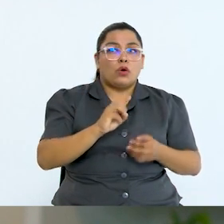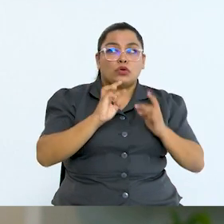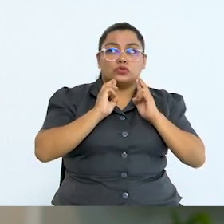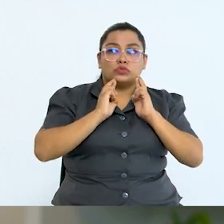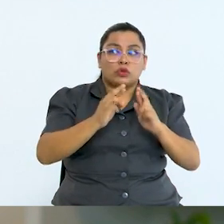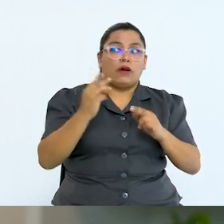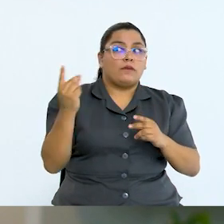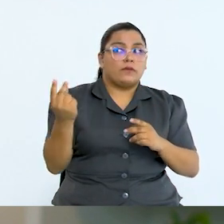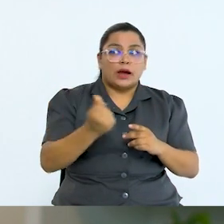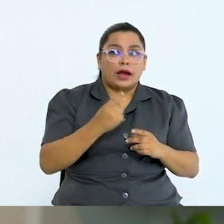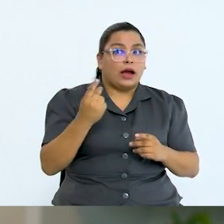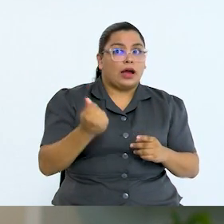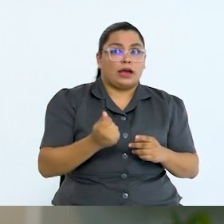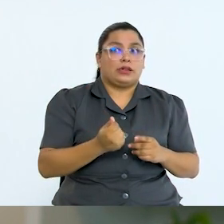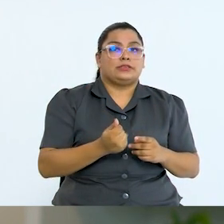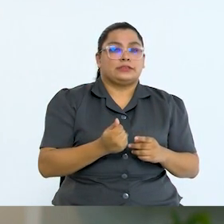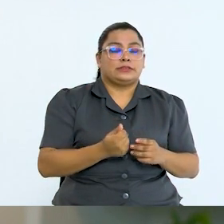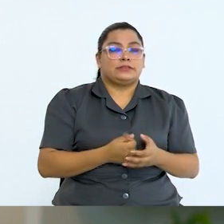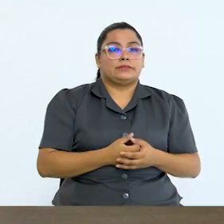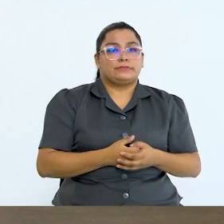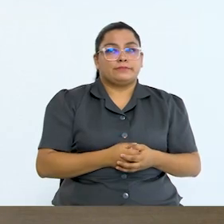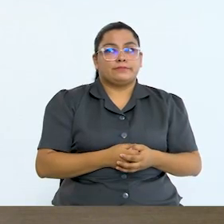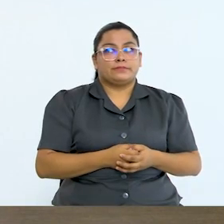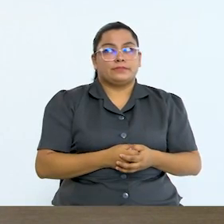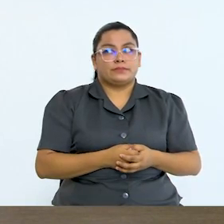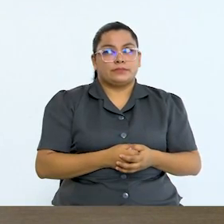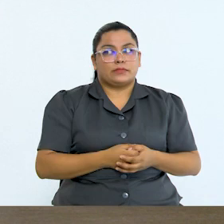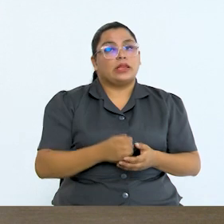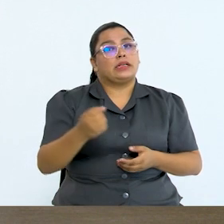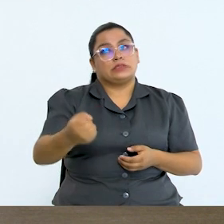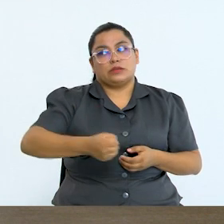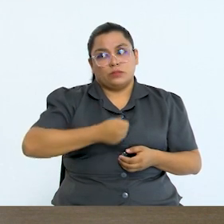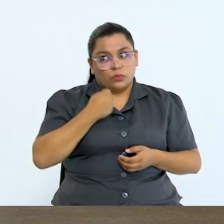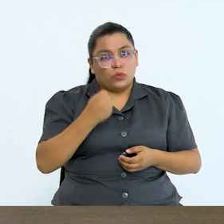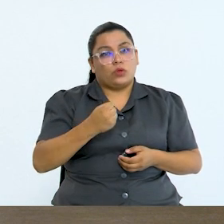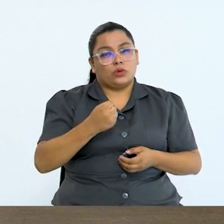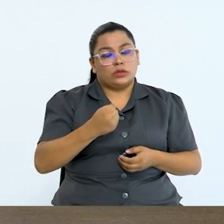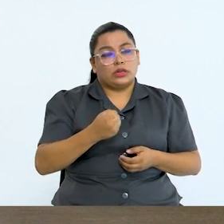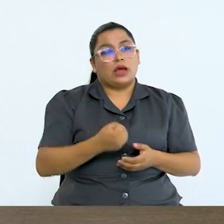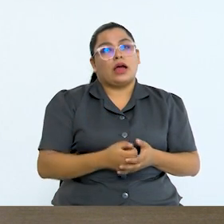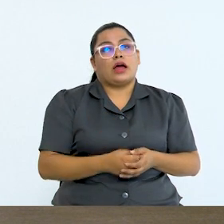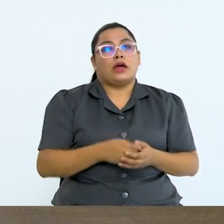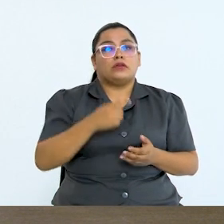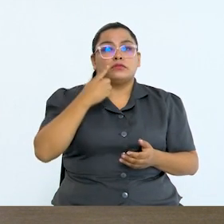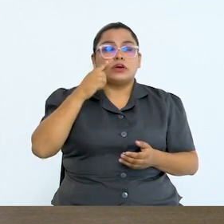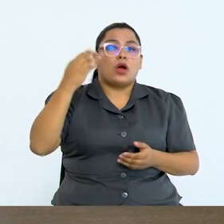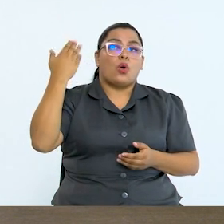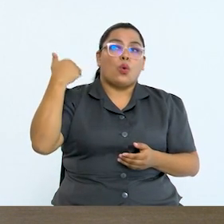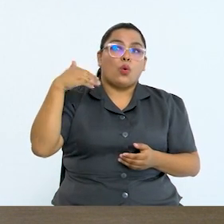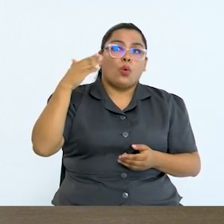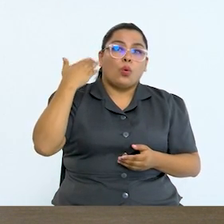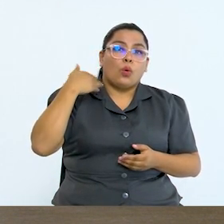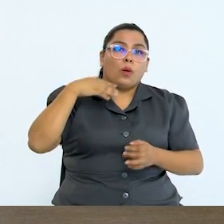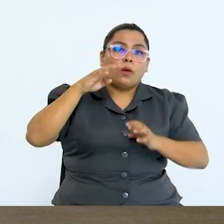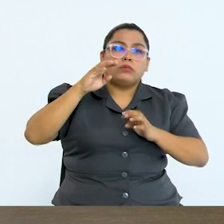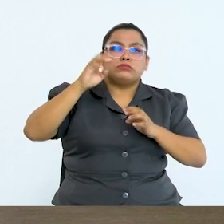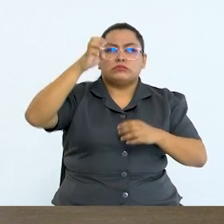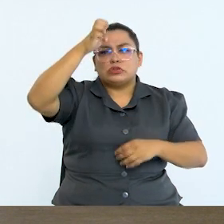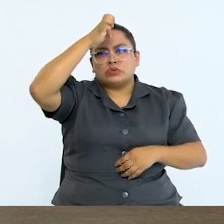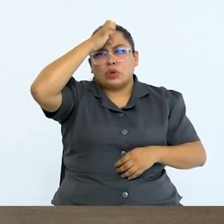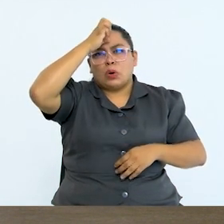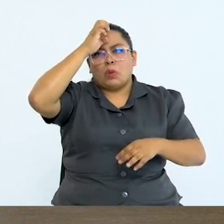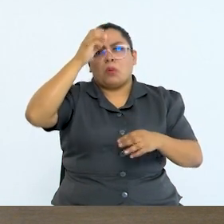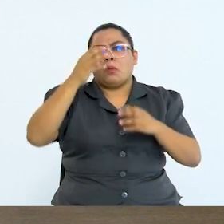solución del problema. Es importante generar hábitos de autocorrección, es